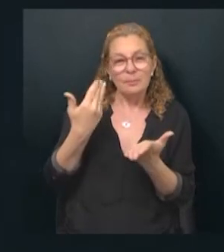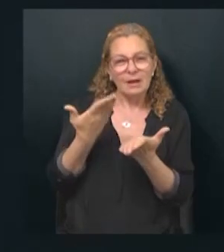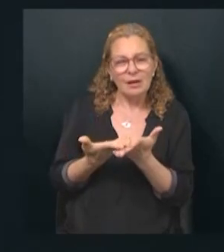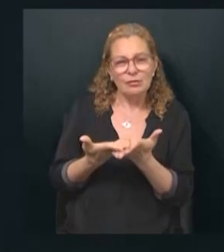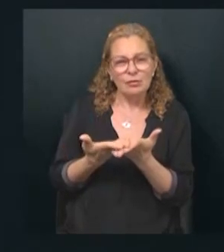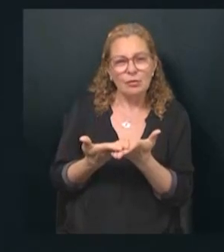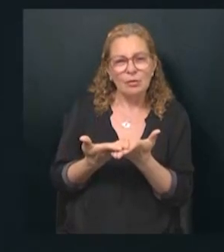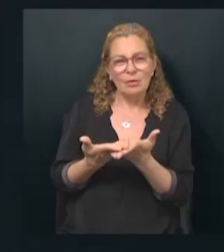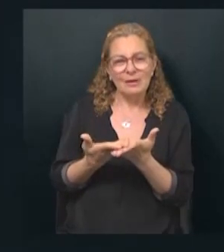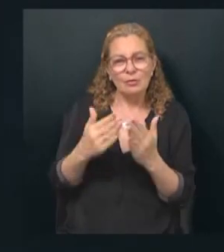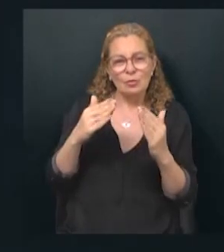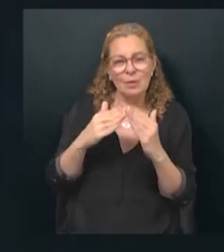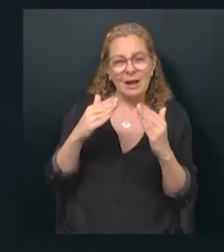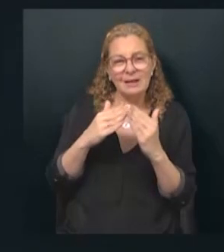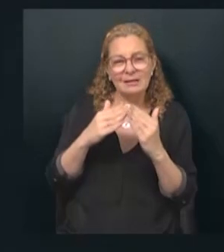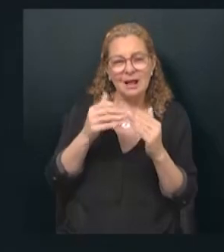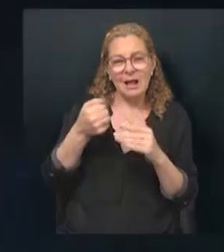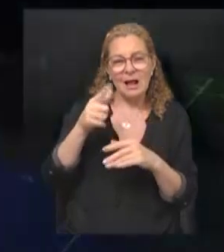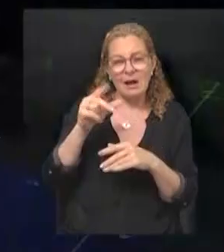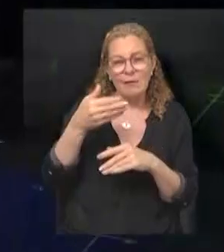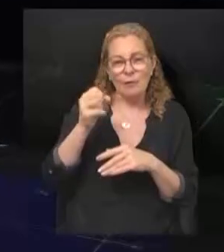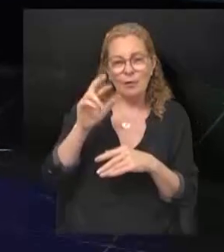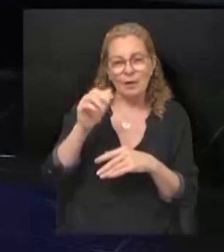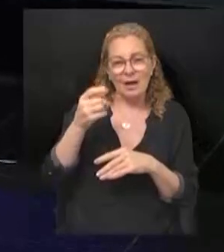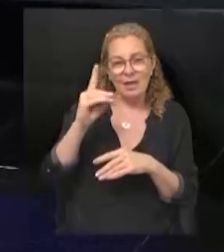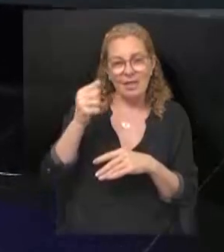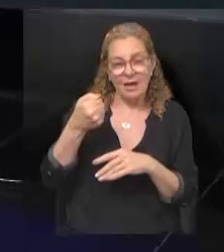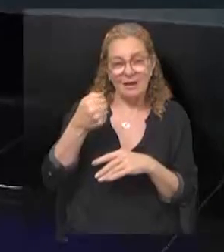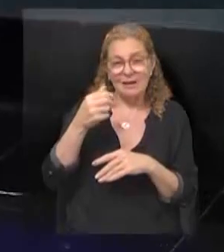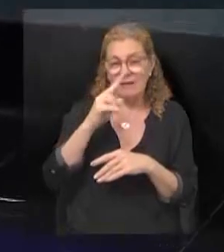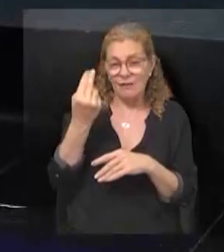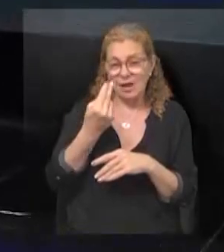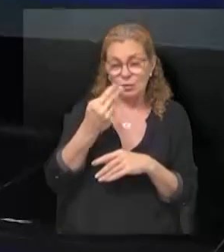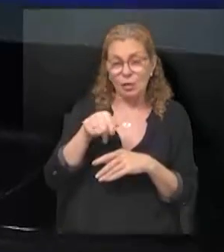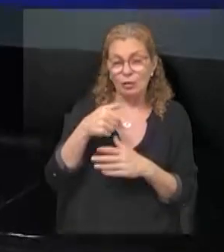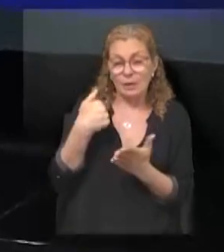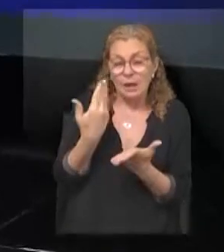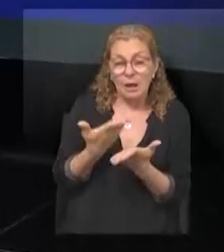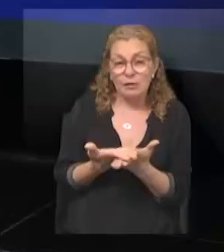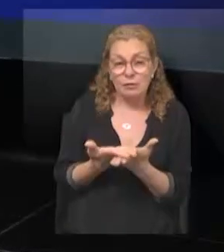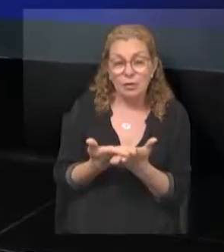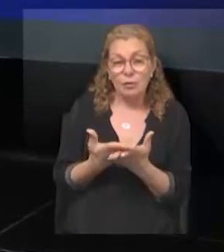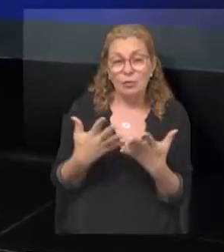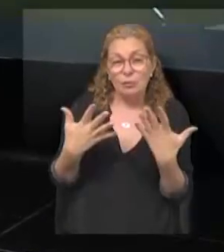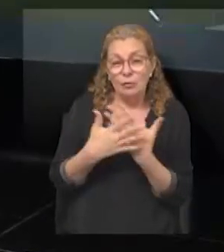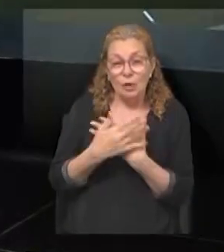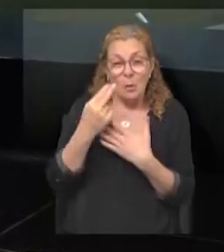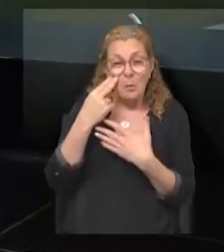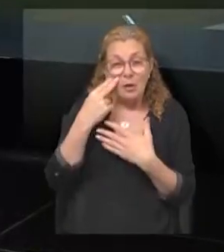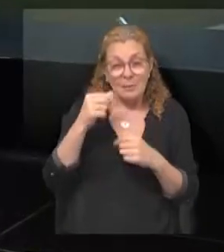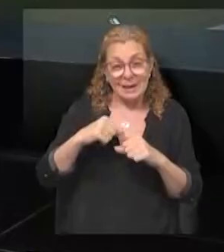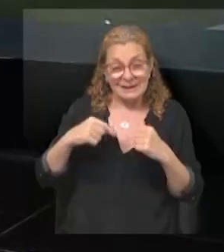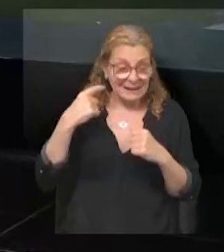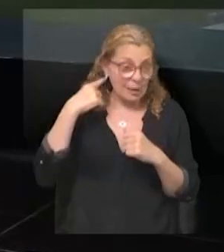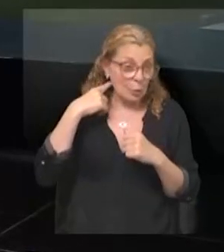en su residencia de La Alborada en Brasilia en el baño concretamente donde cayó y sufrió heridas en su